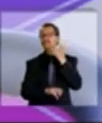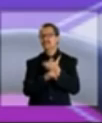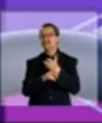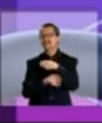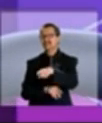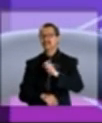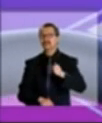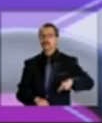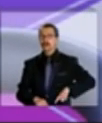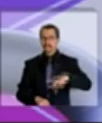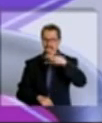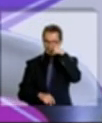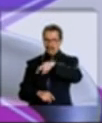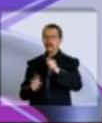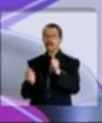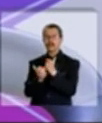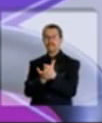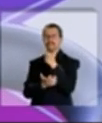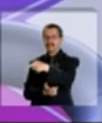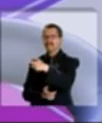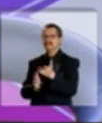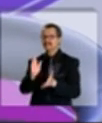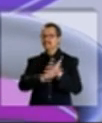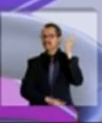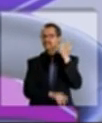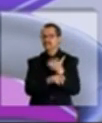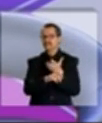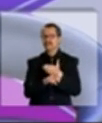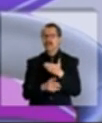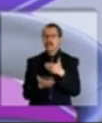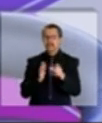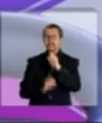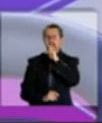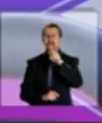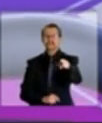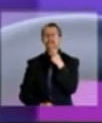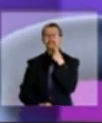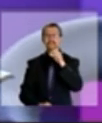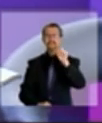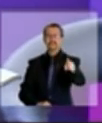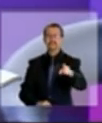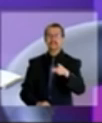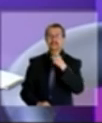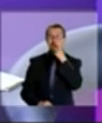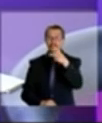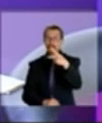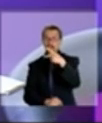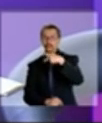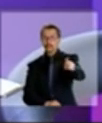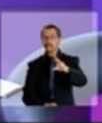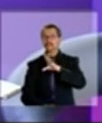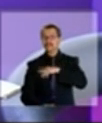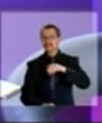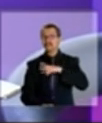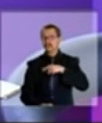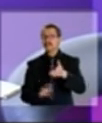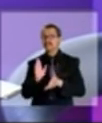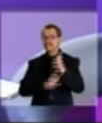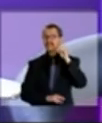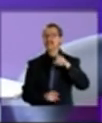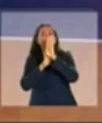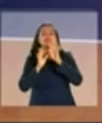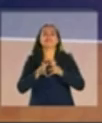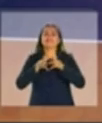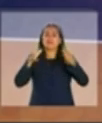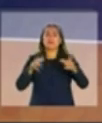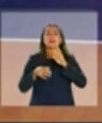atención es que tenemos, bueno, se ha tirado tinta en los periódicos, ¿no? De que si Mid se deslinda y que si se deslinda y que si